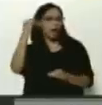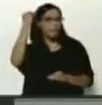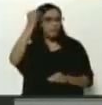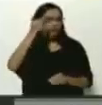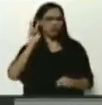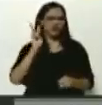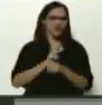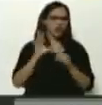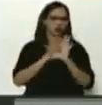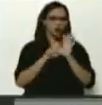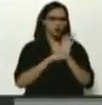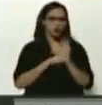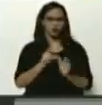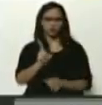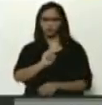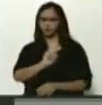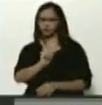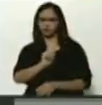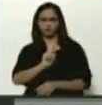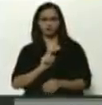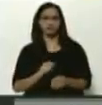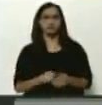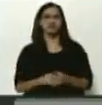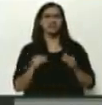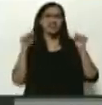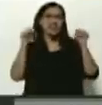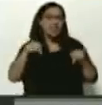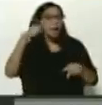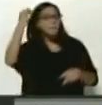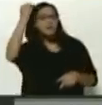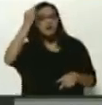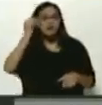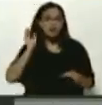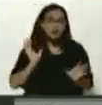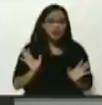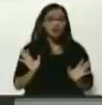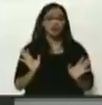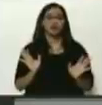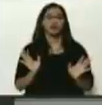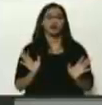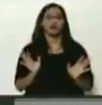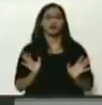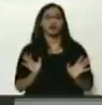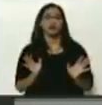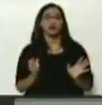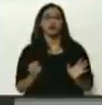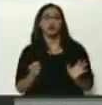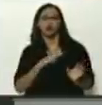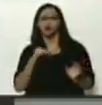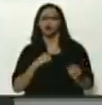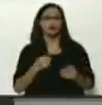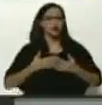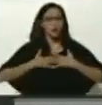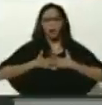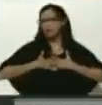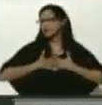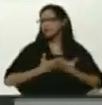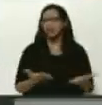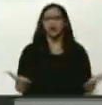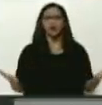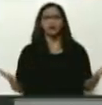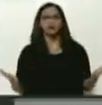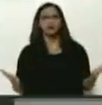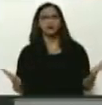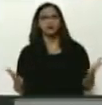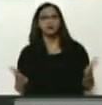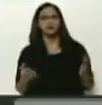la Constitución. De ahí a creer que es que nos vamos a entregar